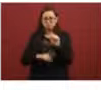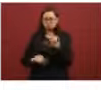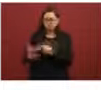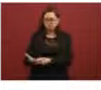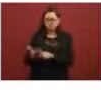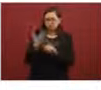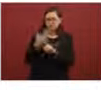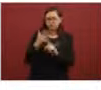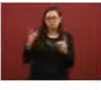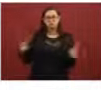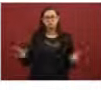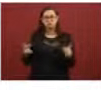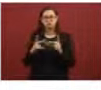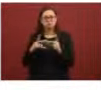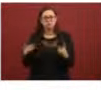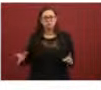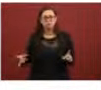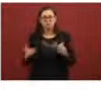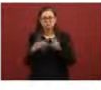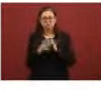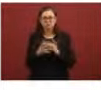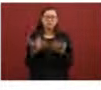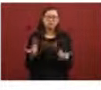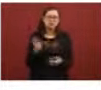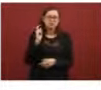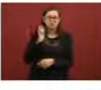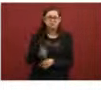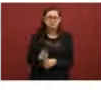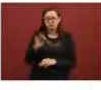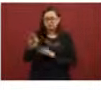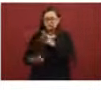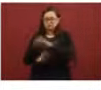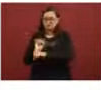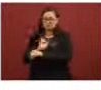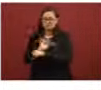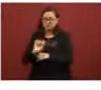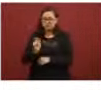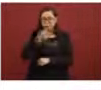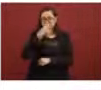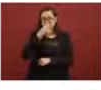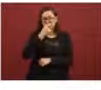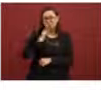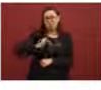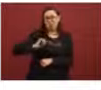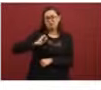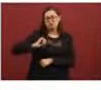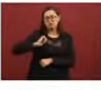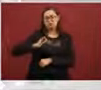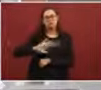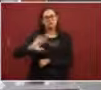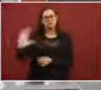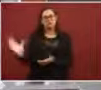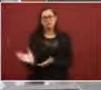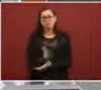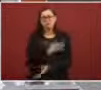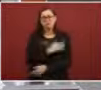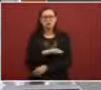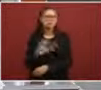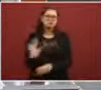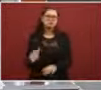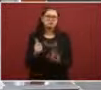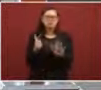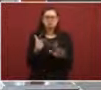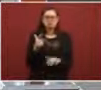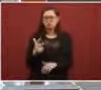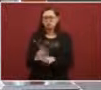en tercer lugar, al simplificar el tratamiento, se retiran medicamentos obsoletos. Había ya cerca de 6-8 años